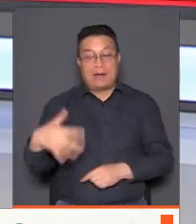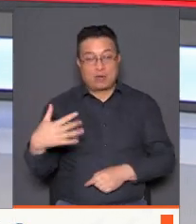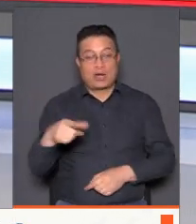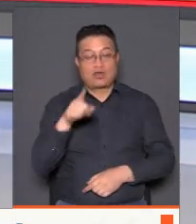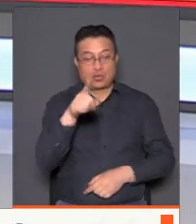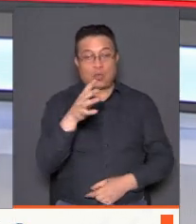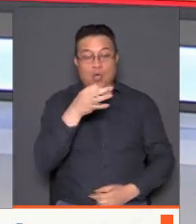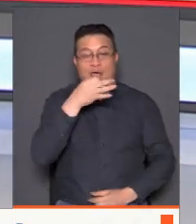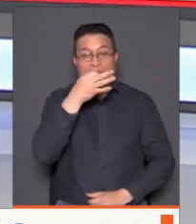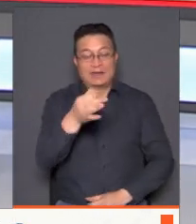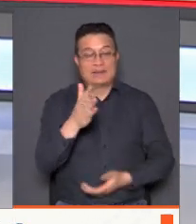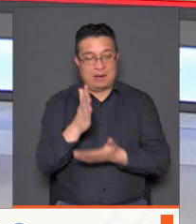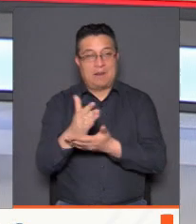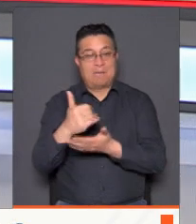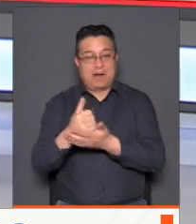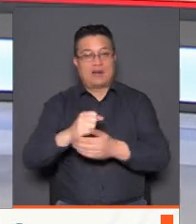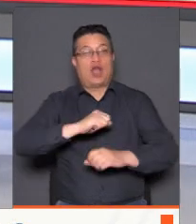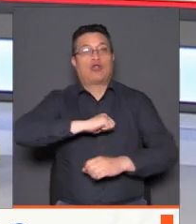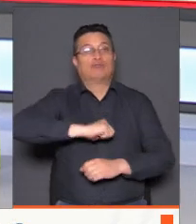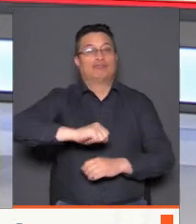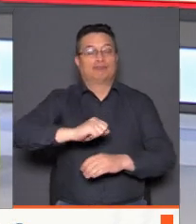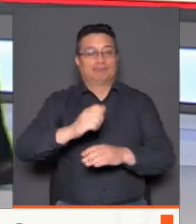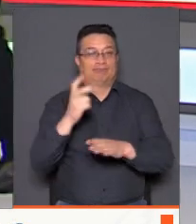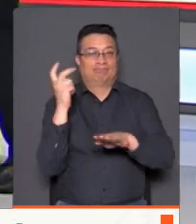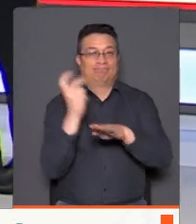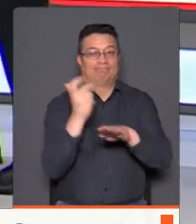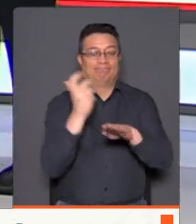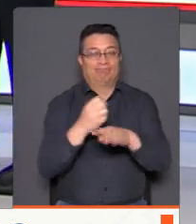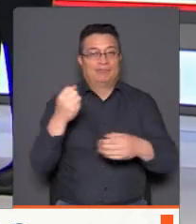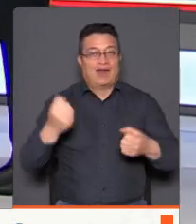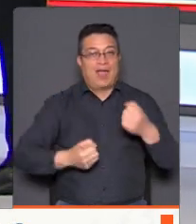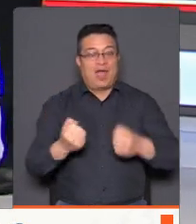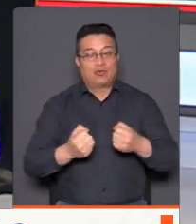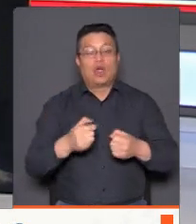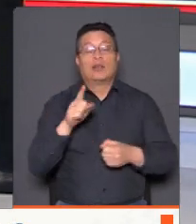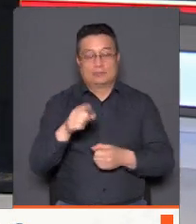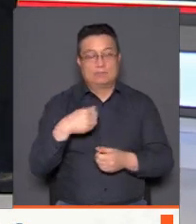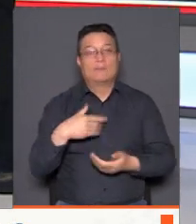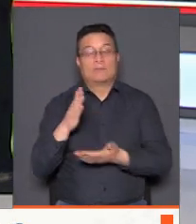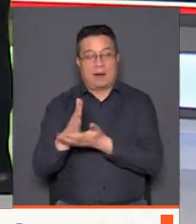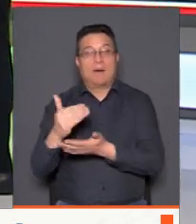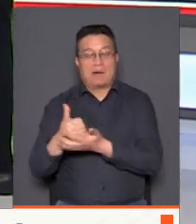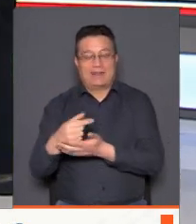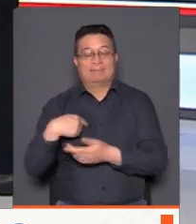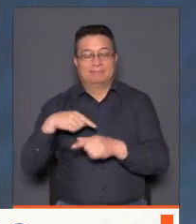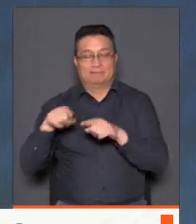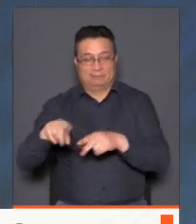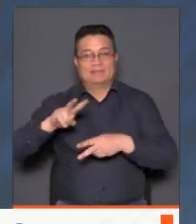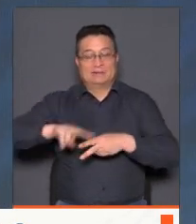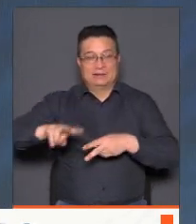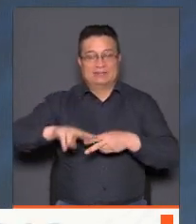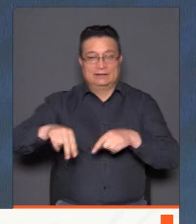tiene que ver con el plan antiportonazo. Así es, bueno, ese es un plan que lo hemos llamado en antiportonazo.